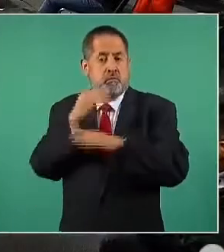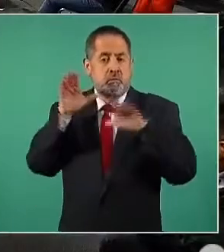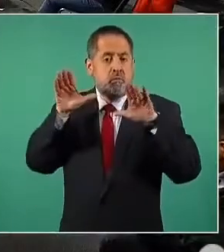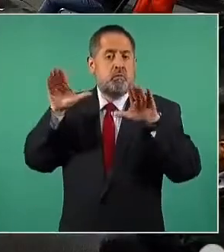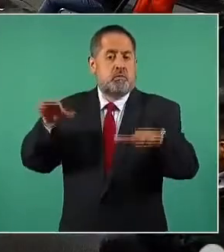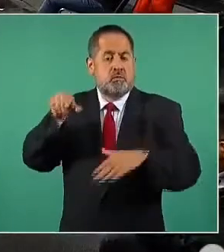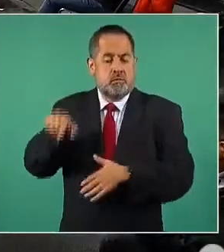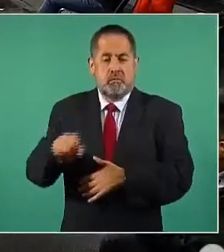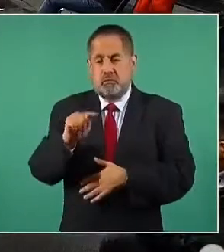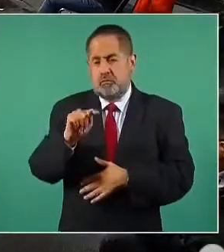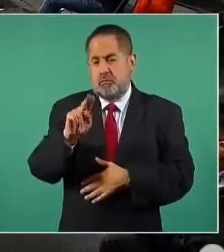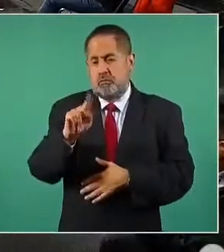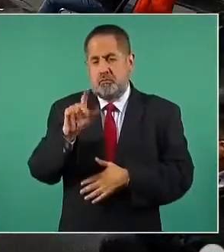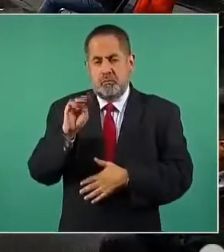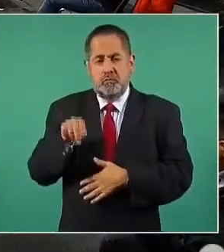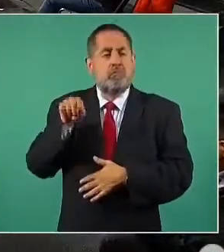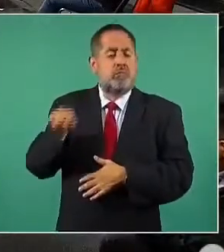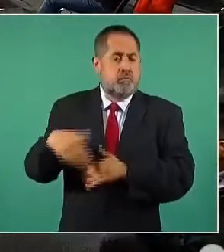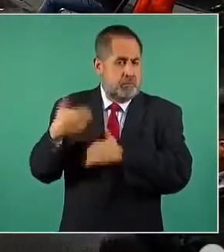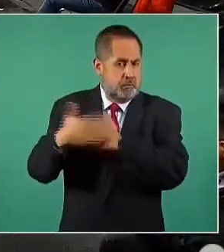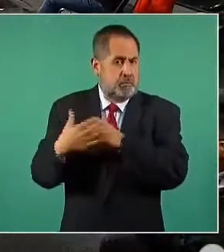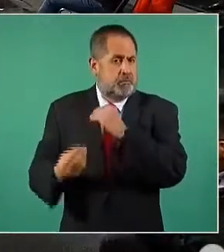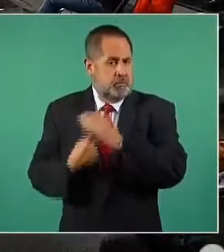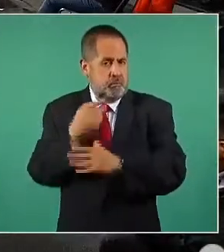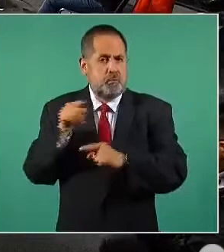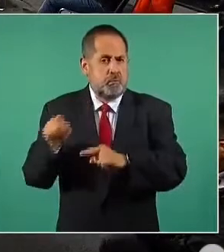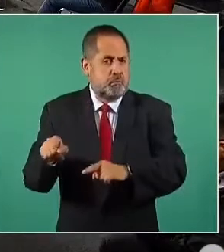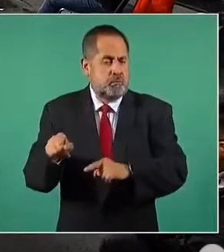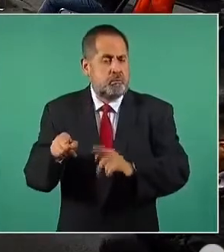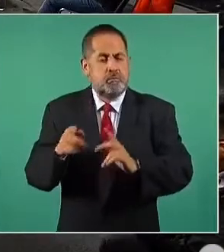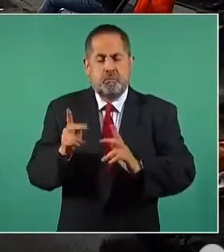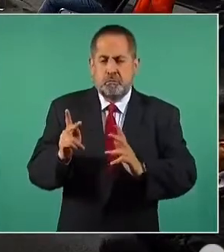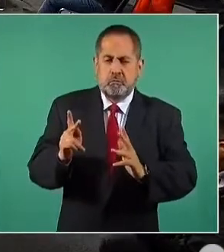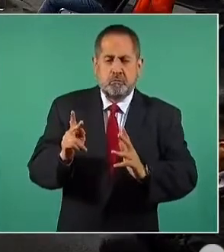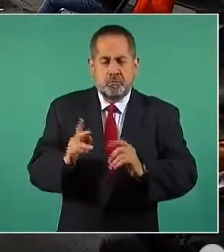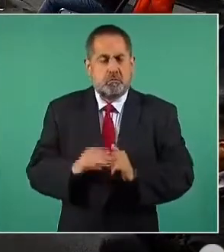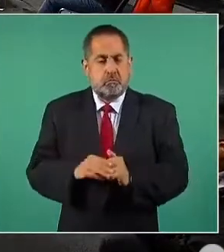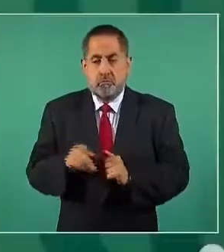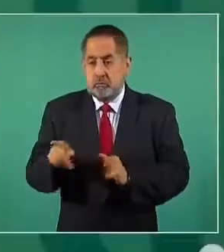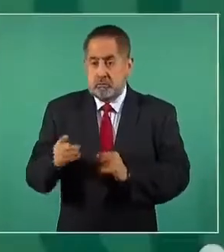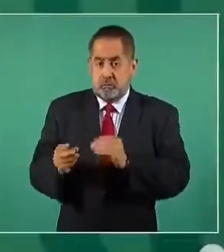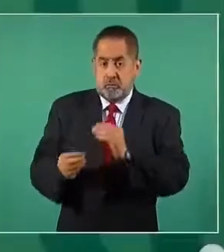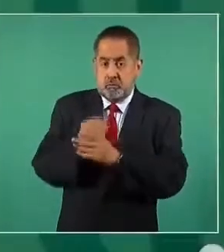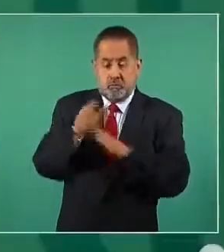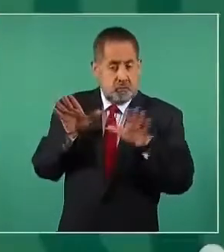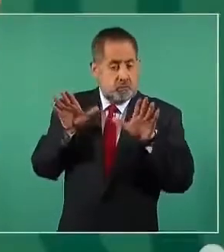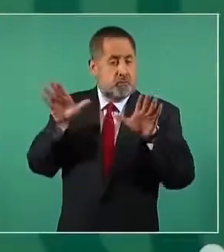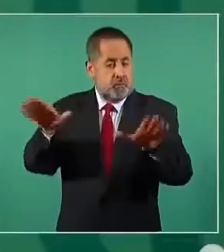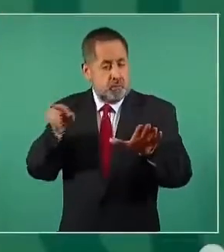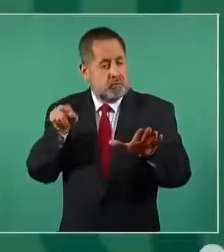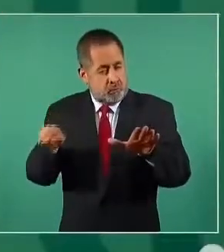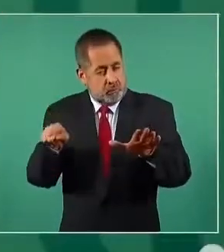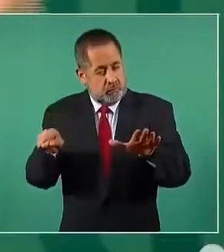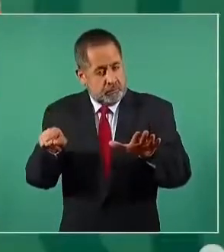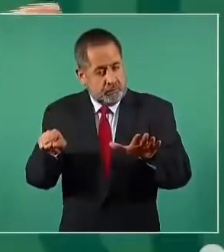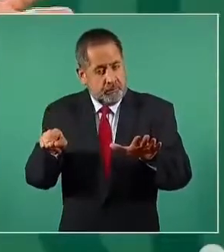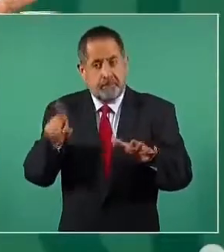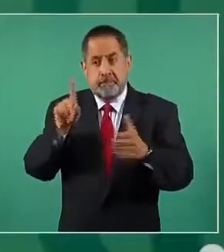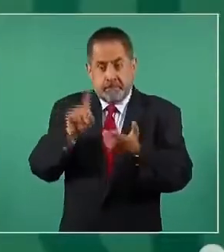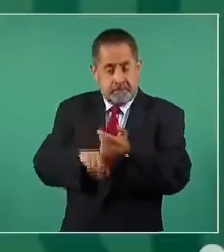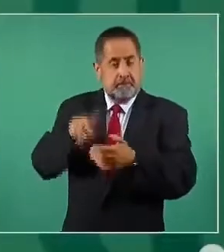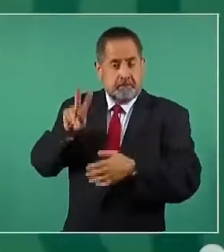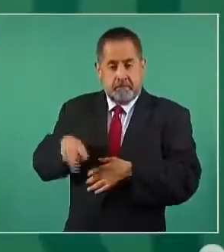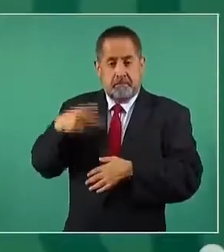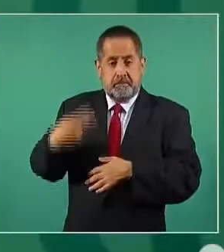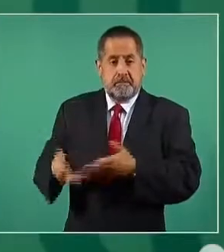Tulum. Nada más que, aunque ese nuevo aeropuerto de Tulum, la verdad es que las